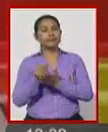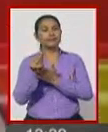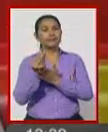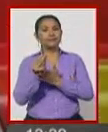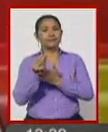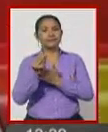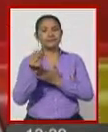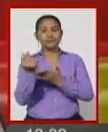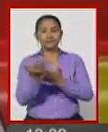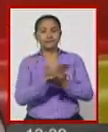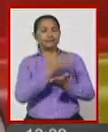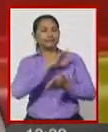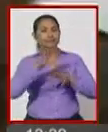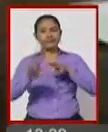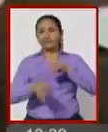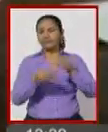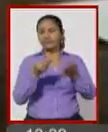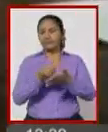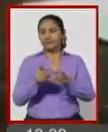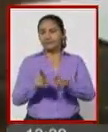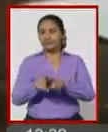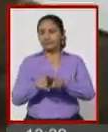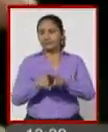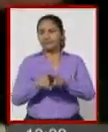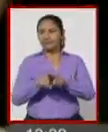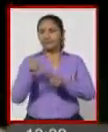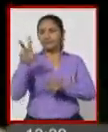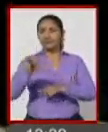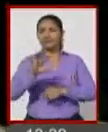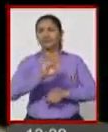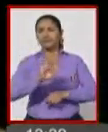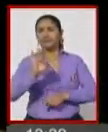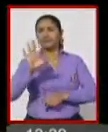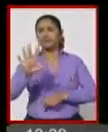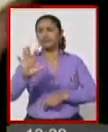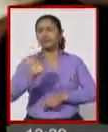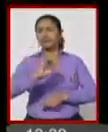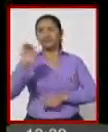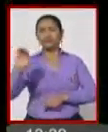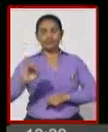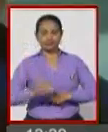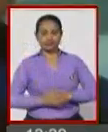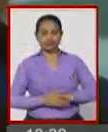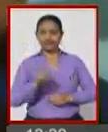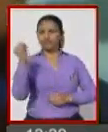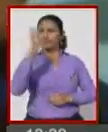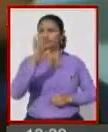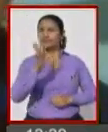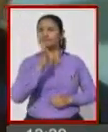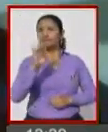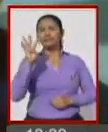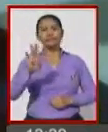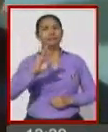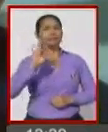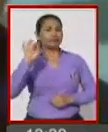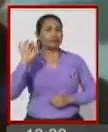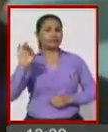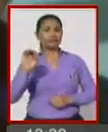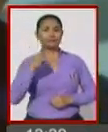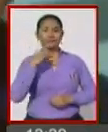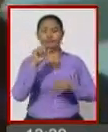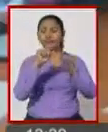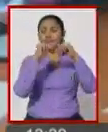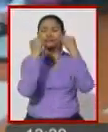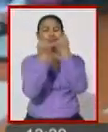de los salarios por una parte e incrementarla debería estar en un 3 a un 3,5%. Nunca se ha hablado de un 4%, es más,